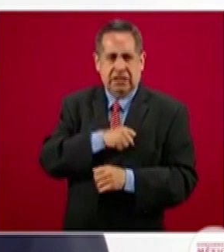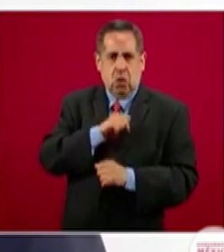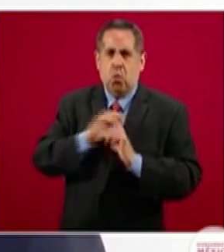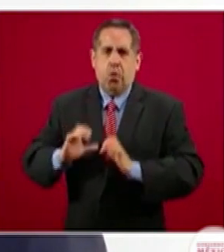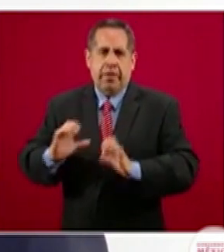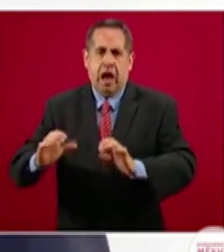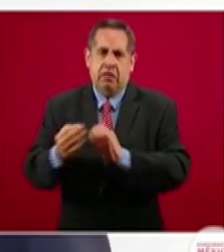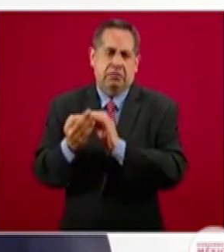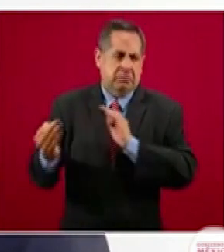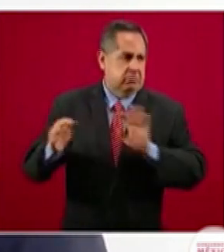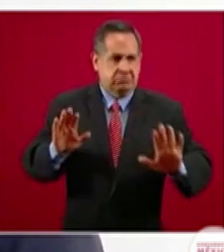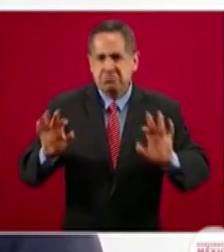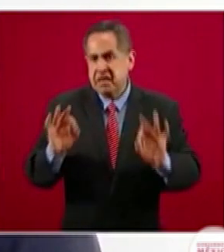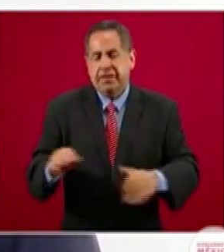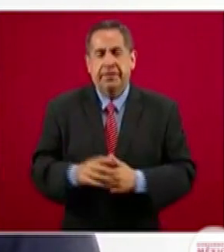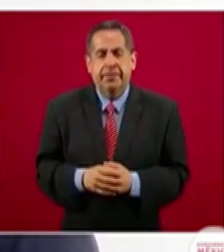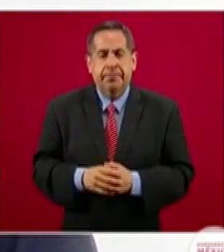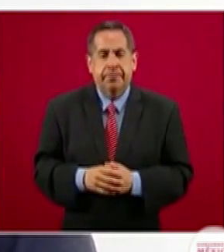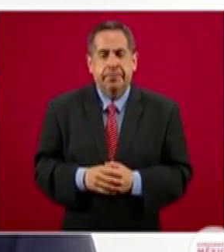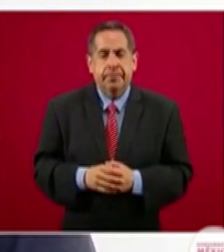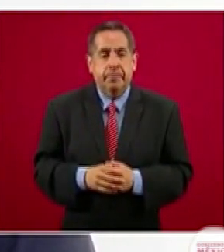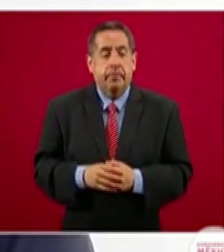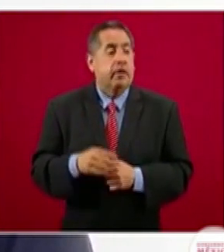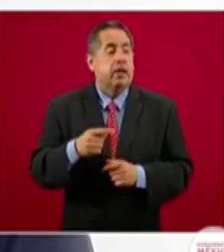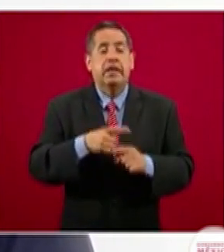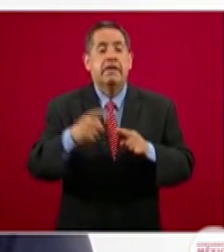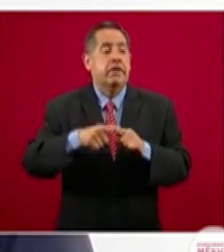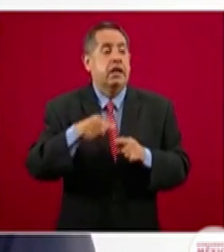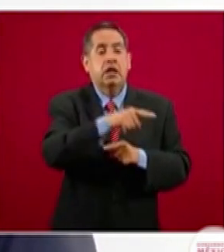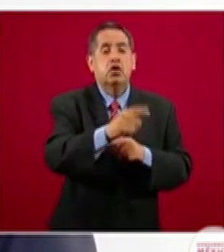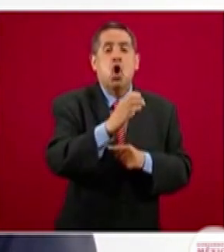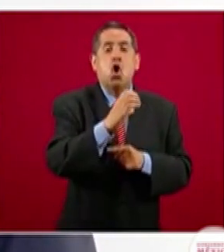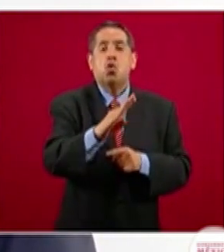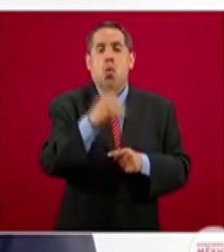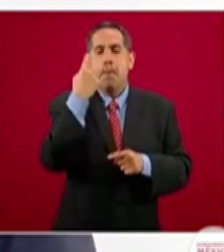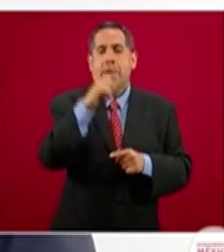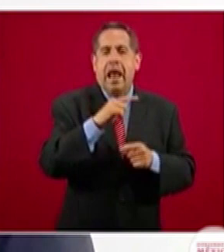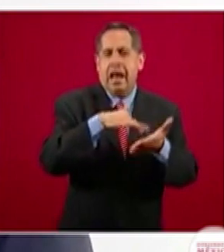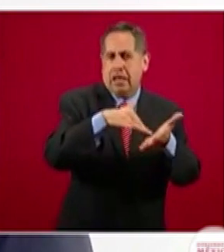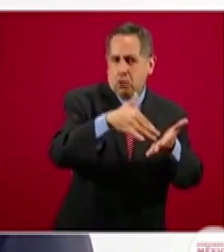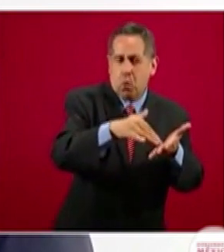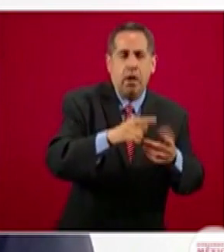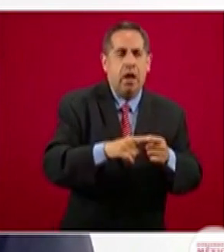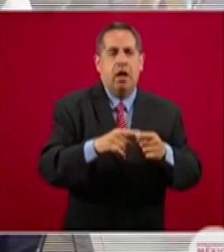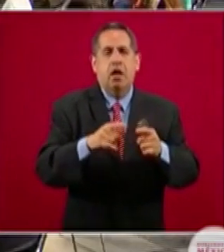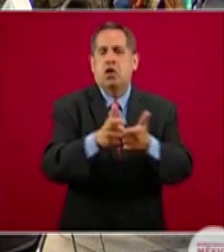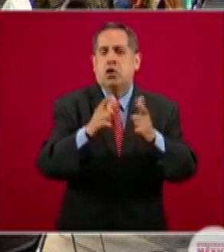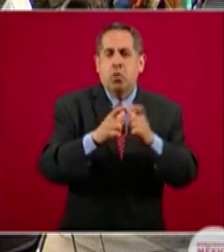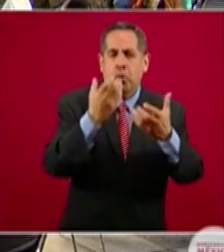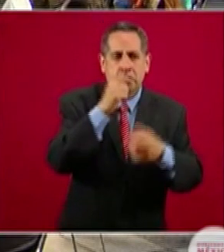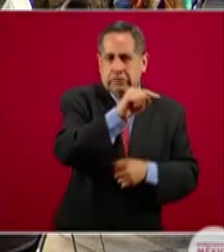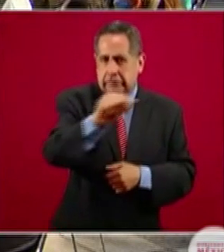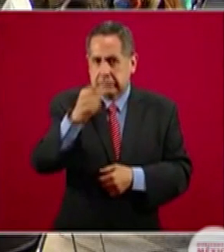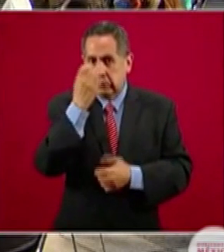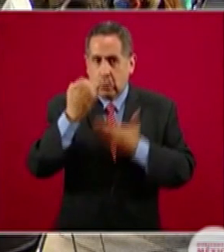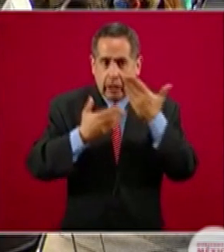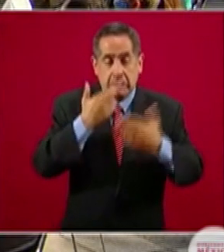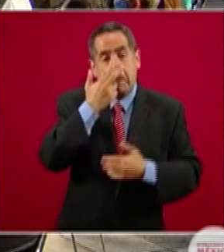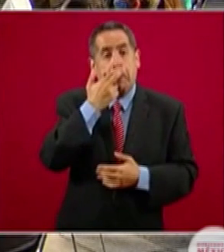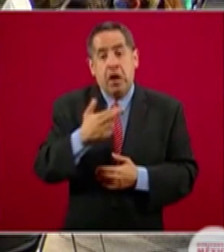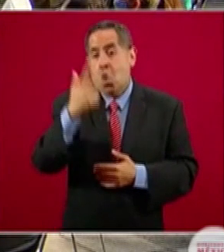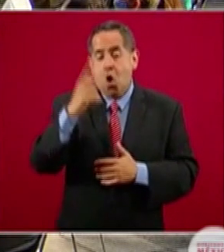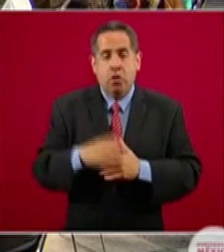Han crecido las salas y los clubes de lectura en comunidades y en escuelas normales. Seguimos